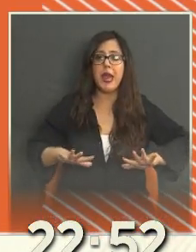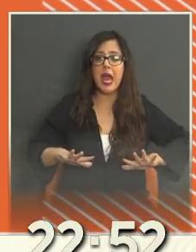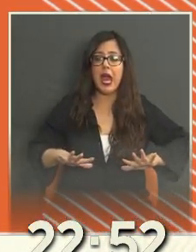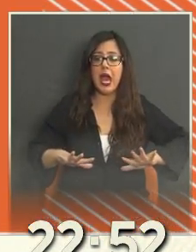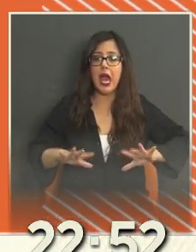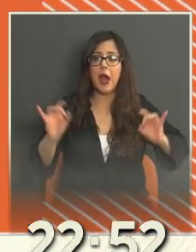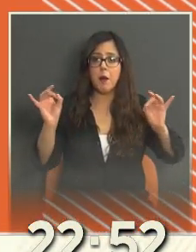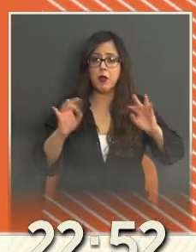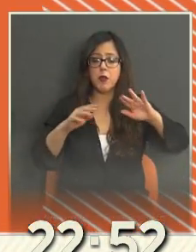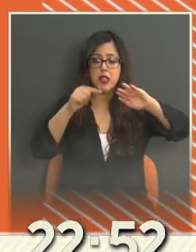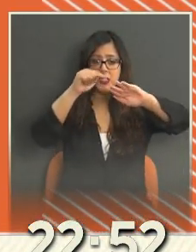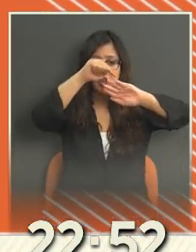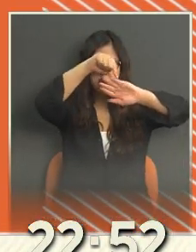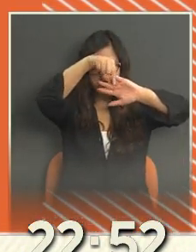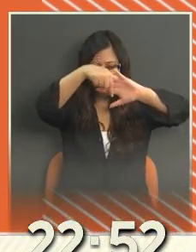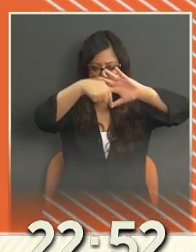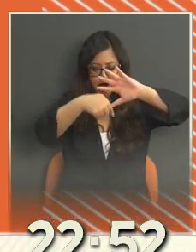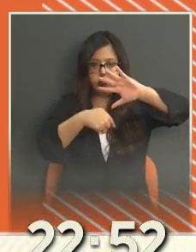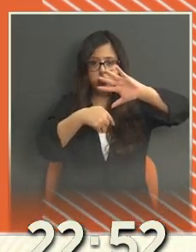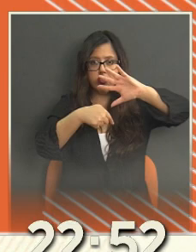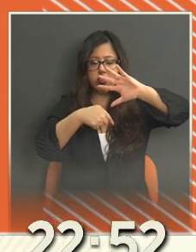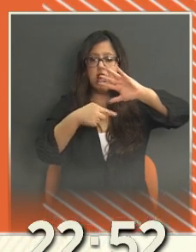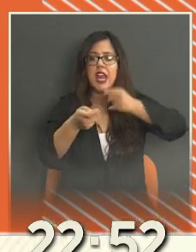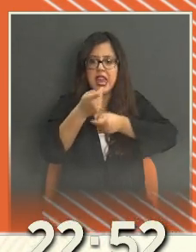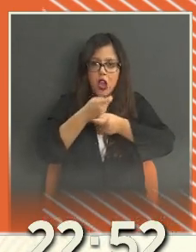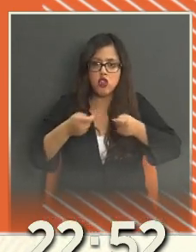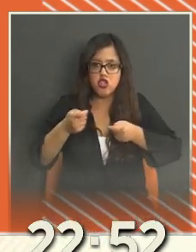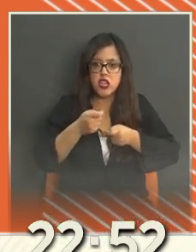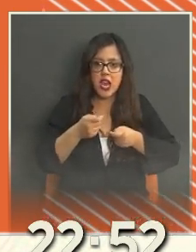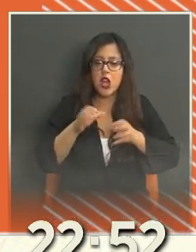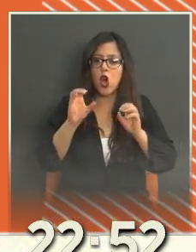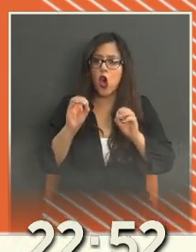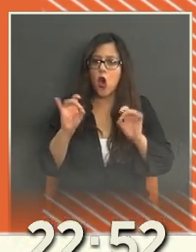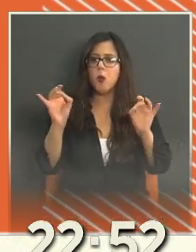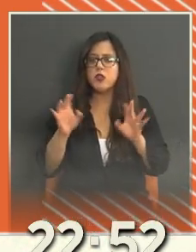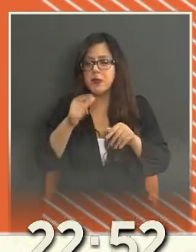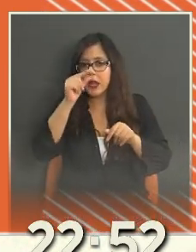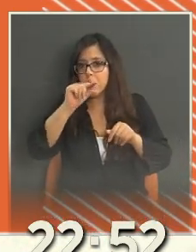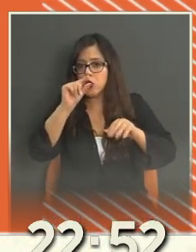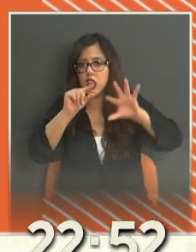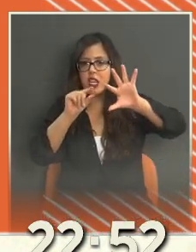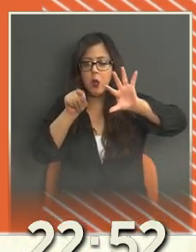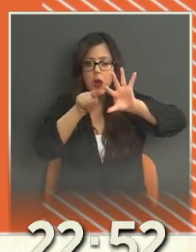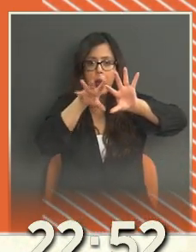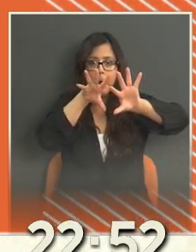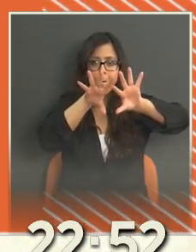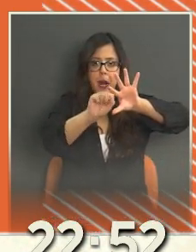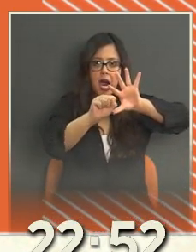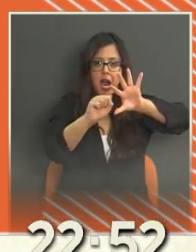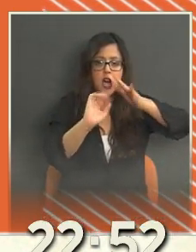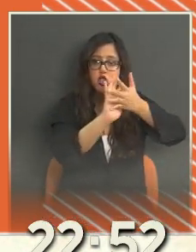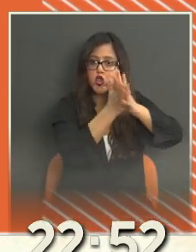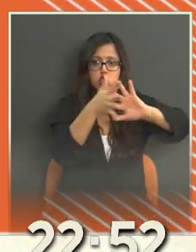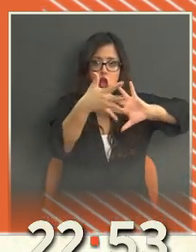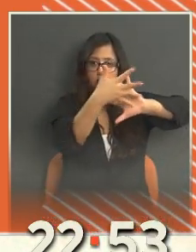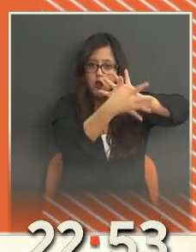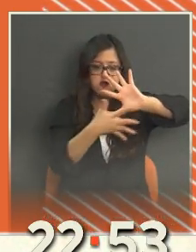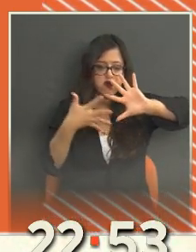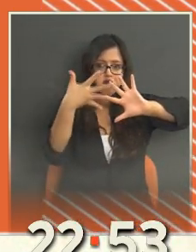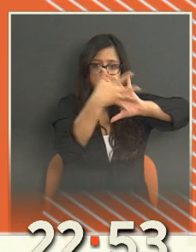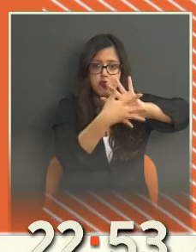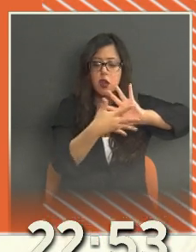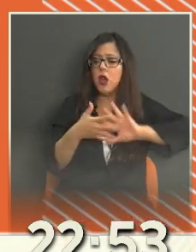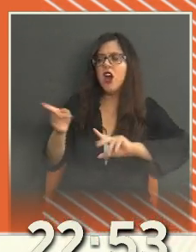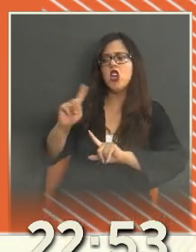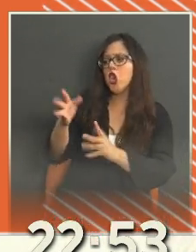negociar luego para quedarse con lo que quiera o tú crees que va por todo australia yo creo que no va a por todas ucraniano necesita ocupar un cráneo completo porque si no